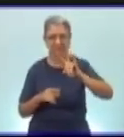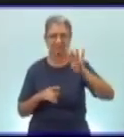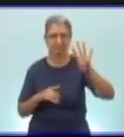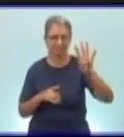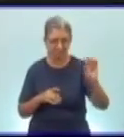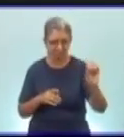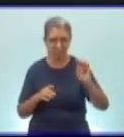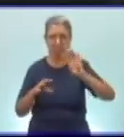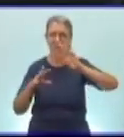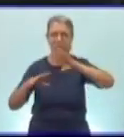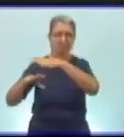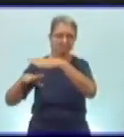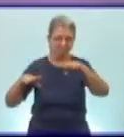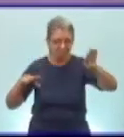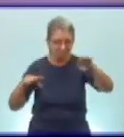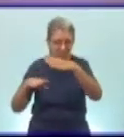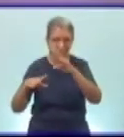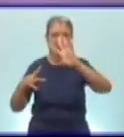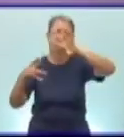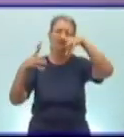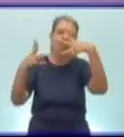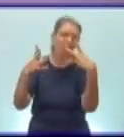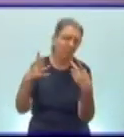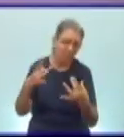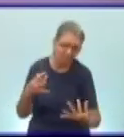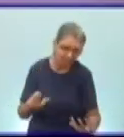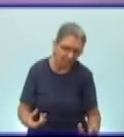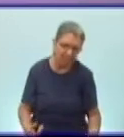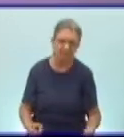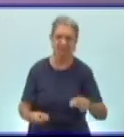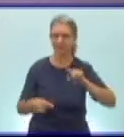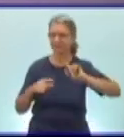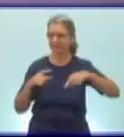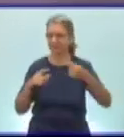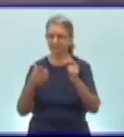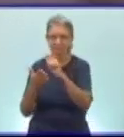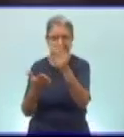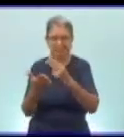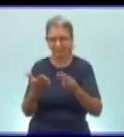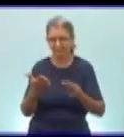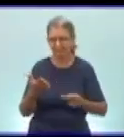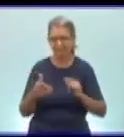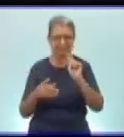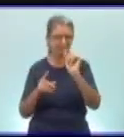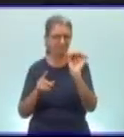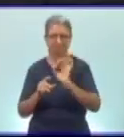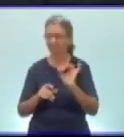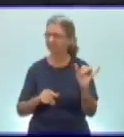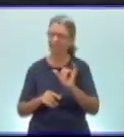se desmoronó. Para los diseñadores nada volvería a ser igual.